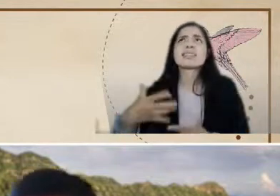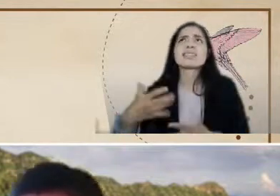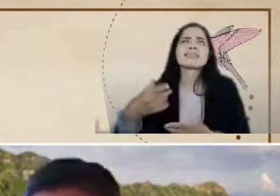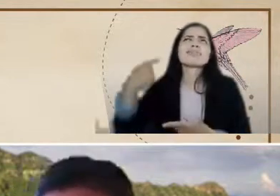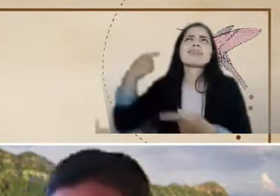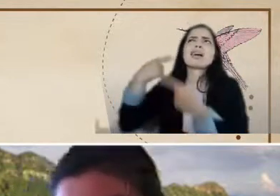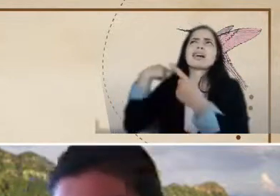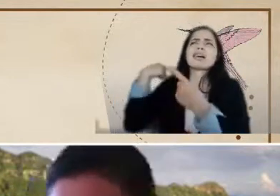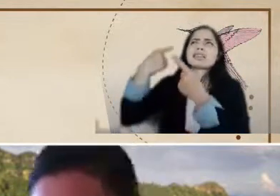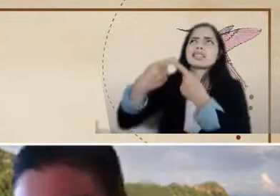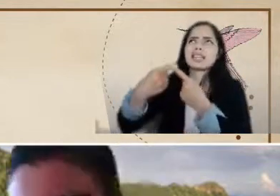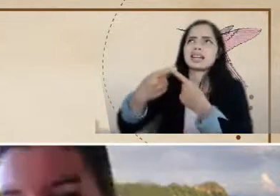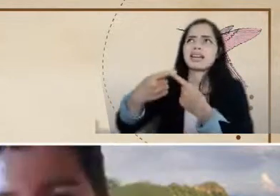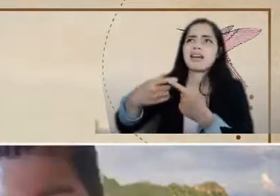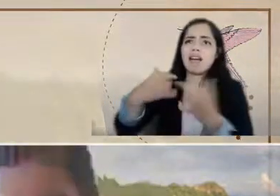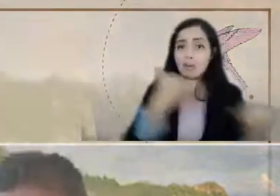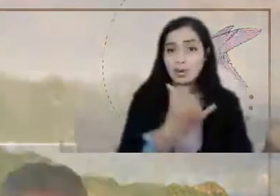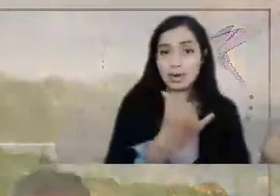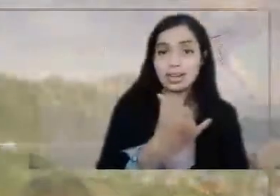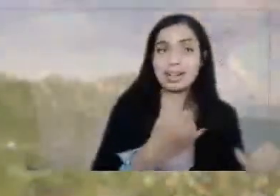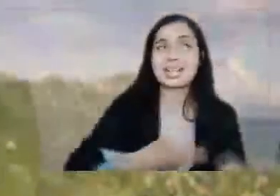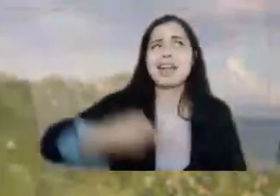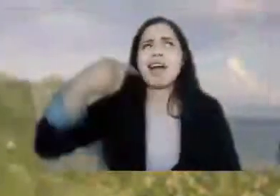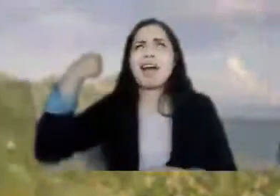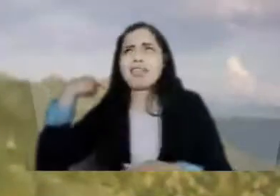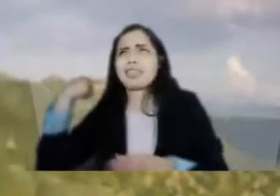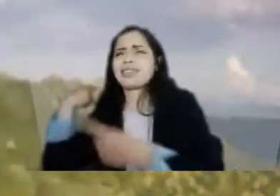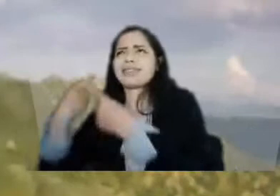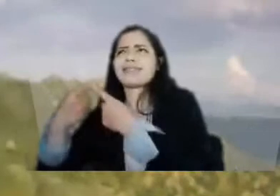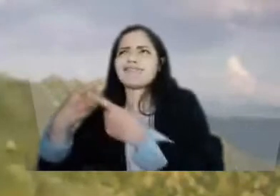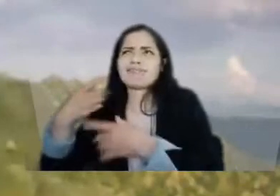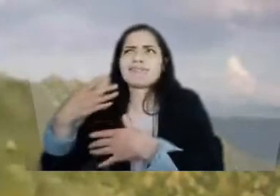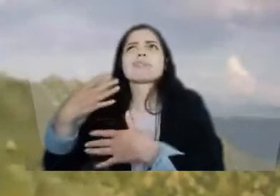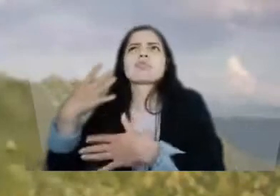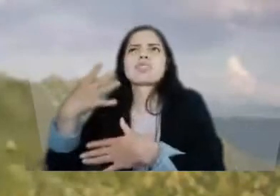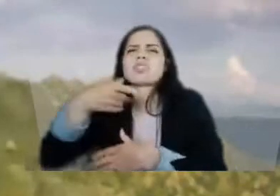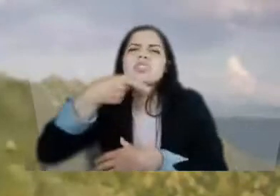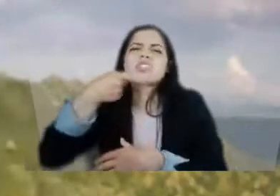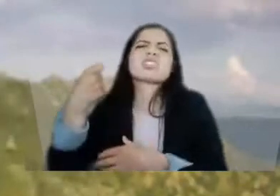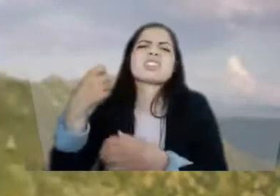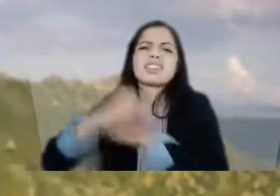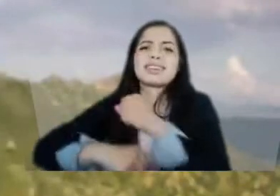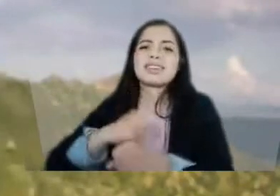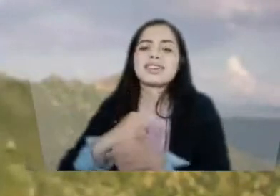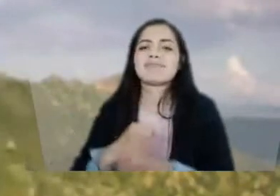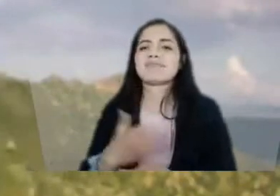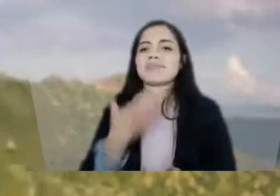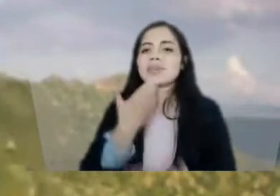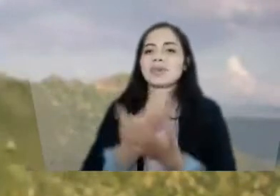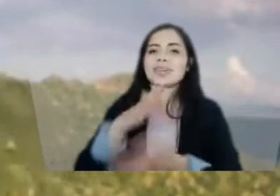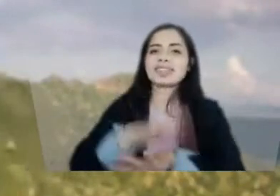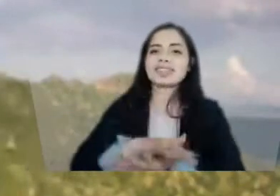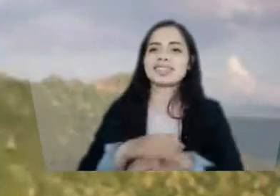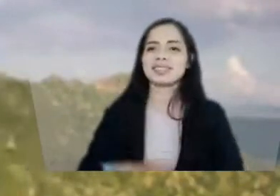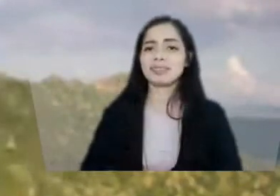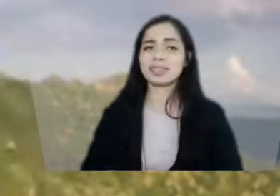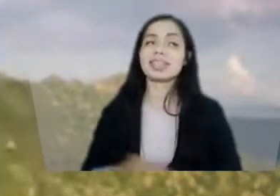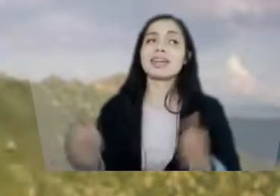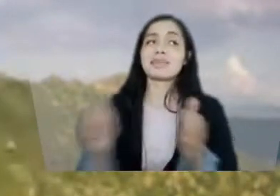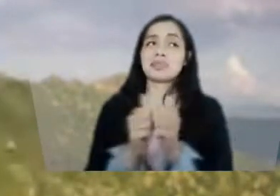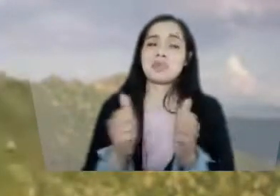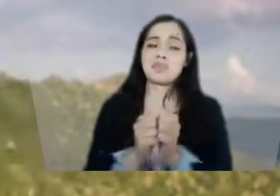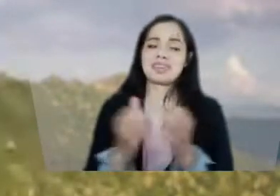Bueno, buenas tardes de nuevo a todos, a mis compañeros expedicionarios, que los extraño mucho, señor viceministro, y a todos los que nos están